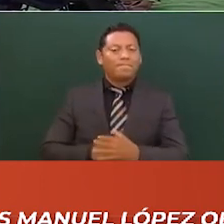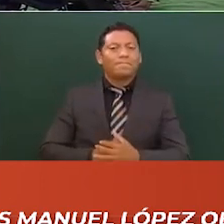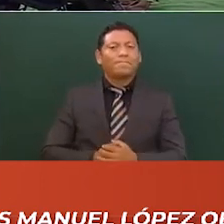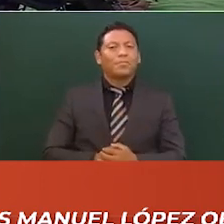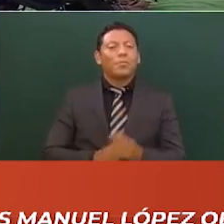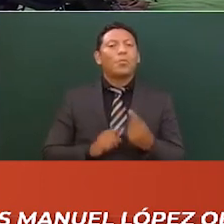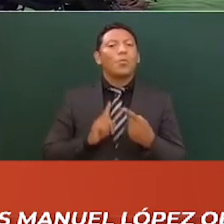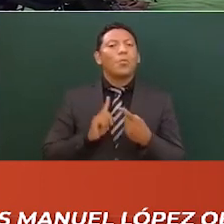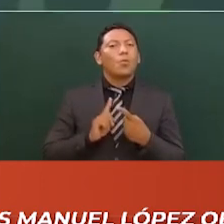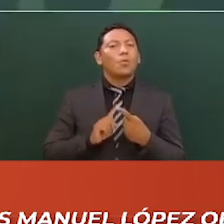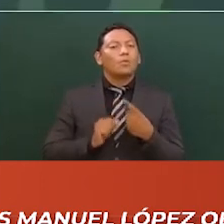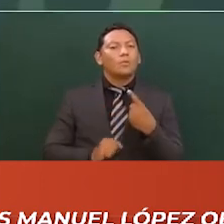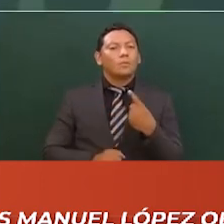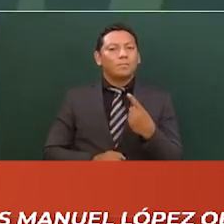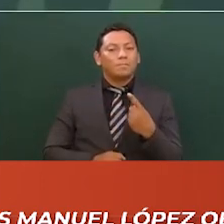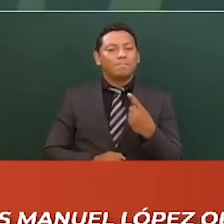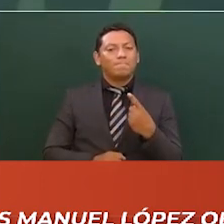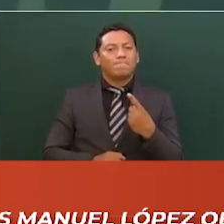Una es